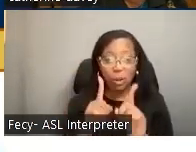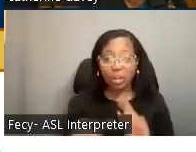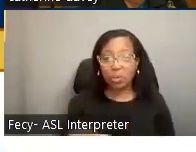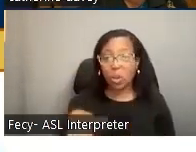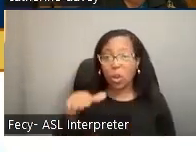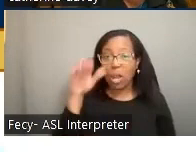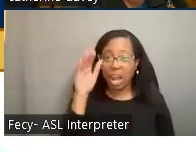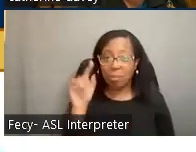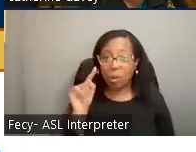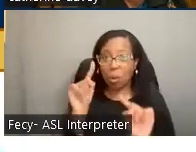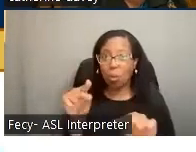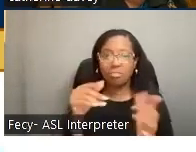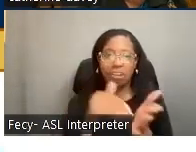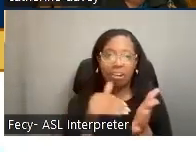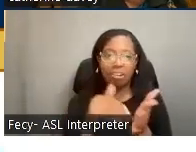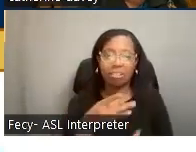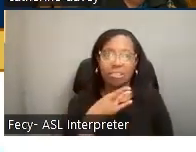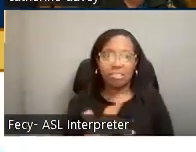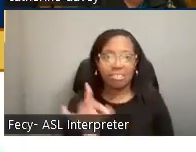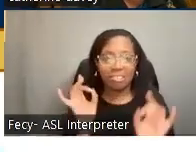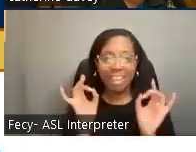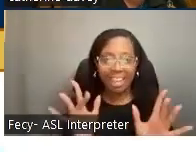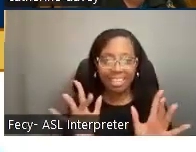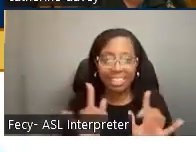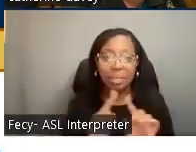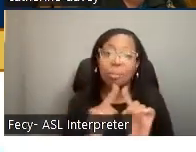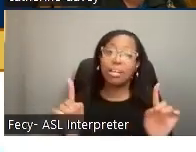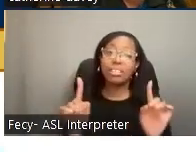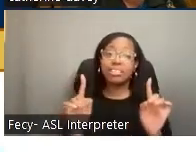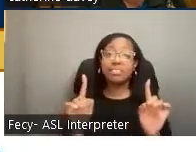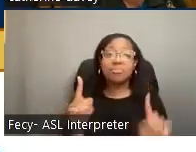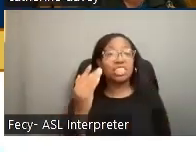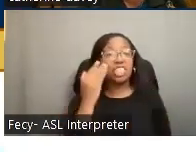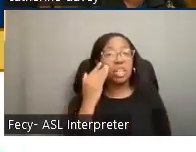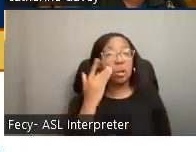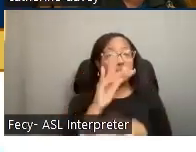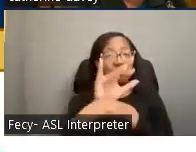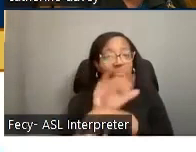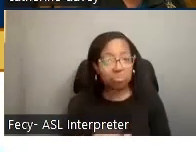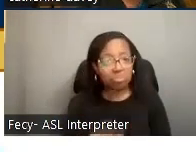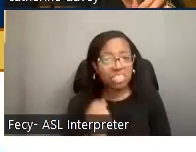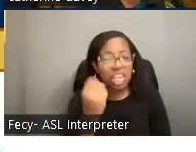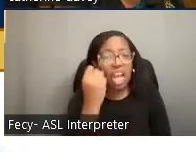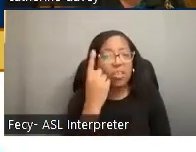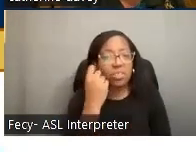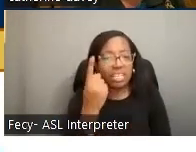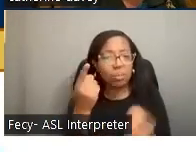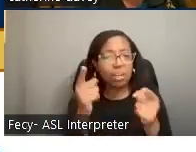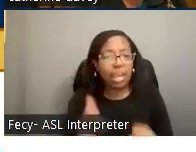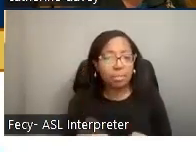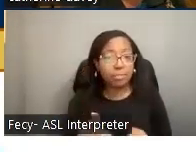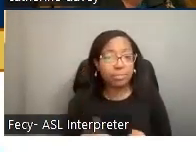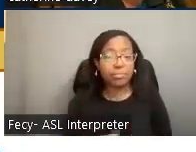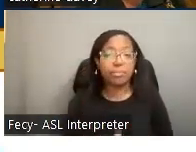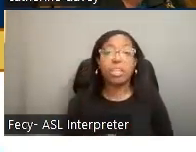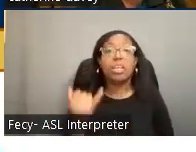just not va just a a giant tomar decisiones fatty con respecto a los médicos, porque no illness, a ama syndrome ir al that doctor. Esos comes with a son lot of medical eh, stuff. So consecuencias de